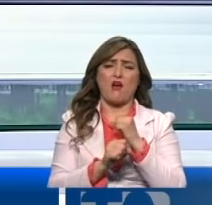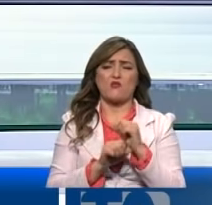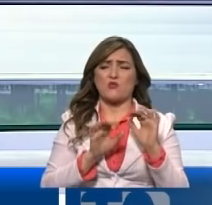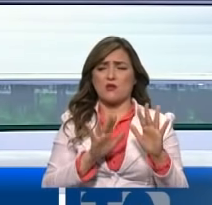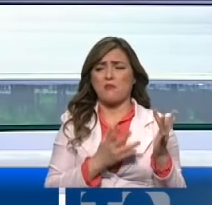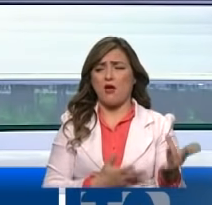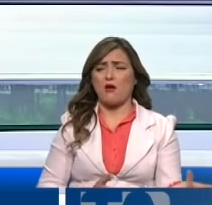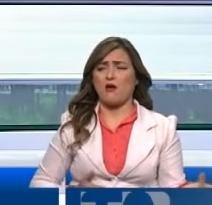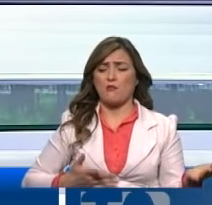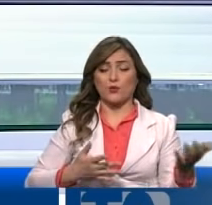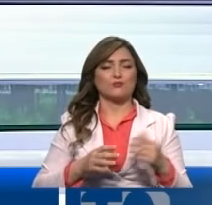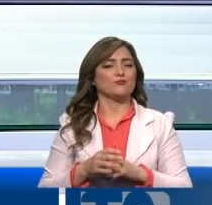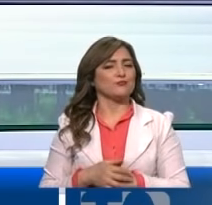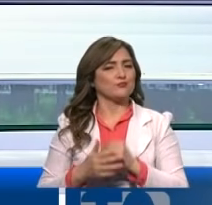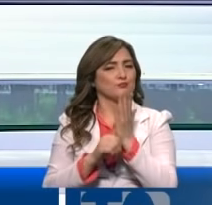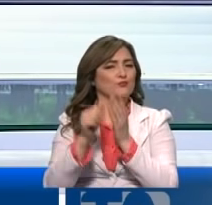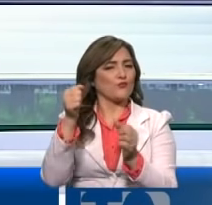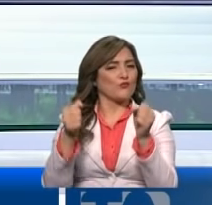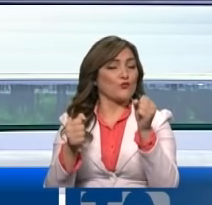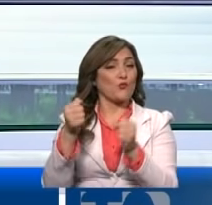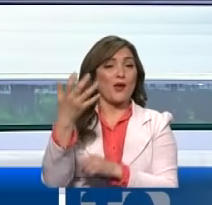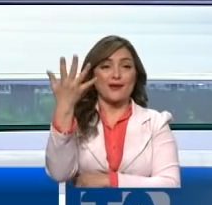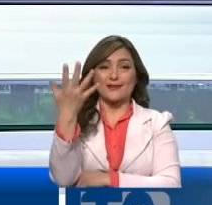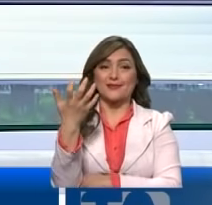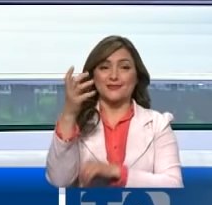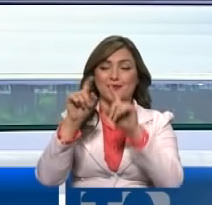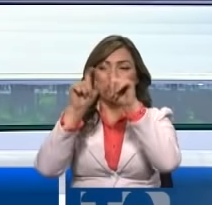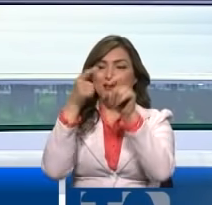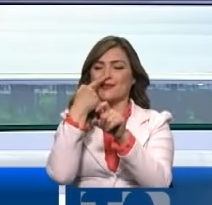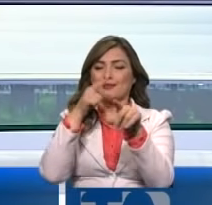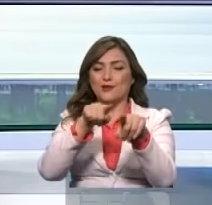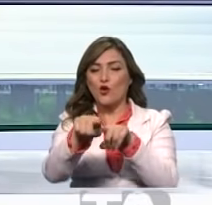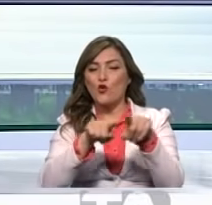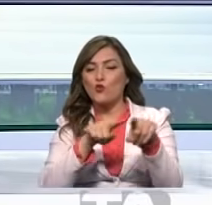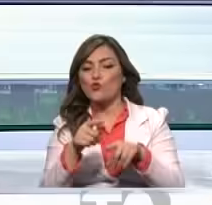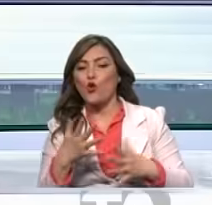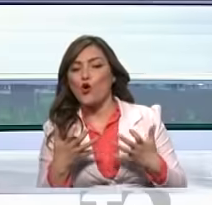El ministro de Transporte asegura que ya hay más de 15 empresas interesadas.